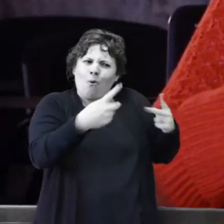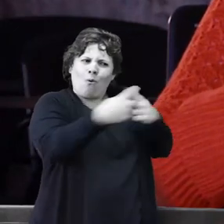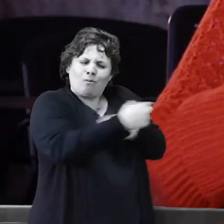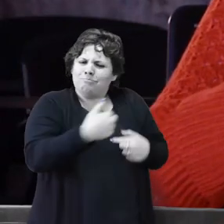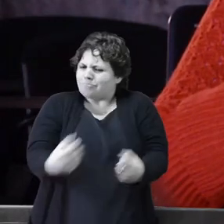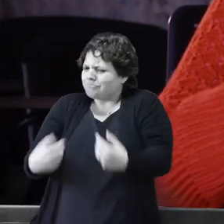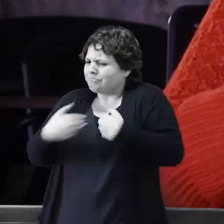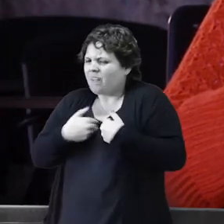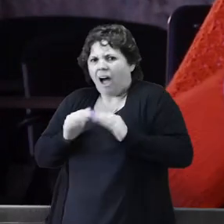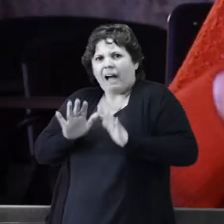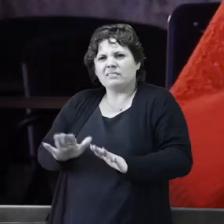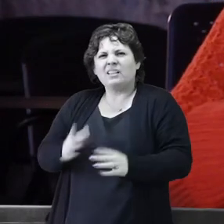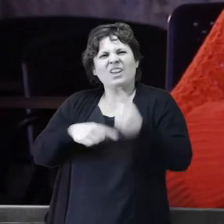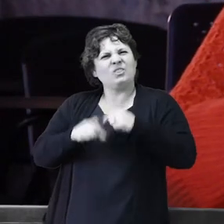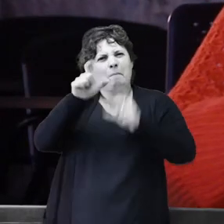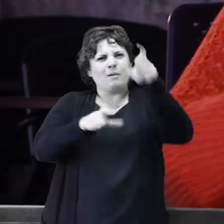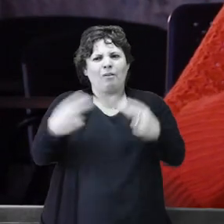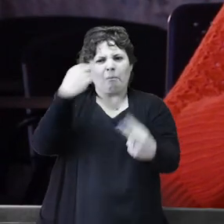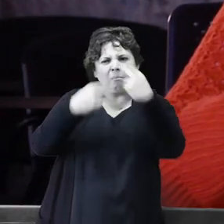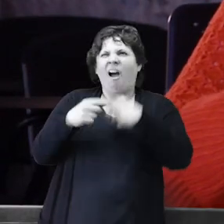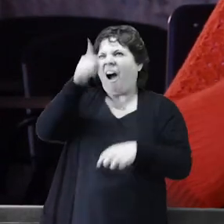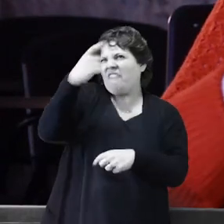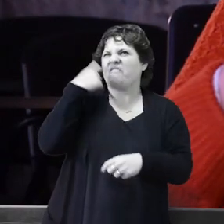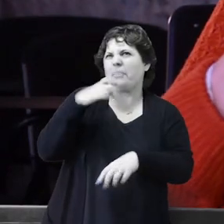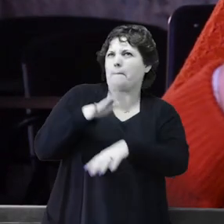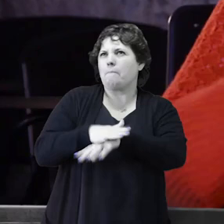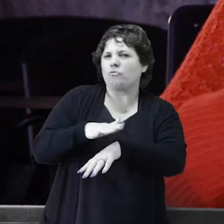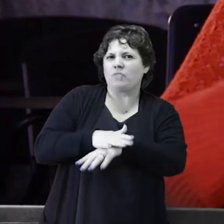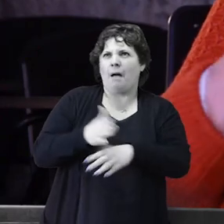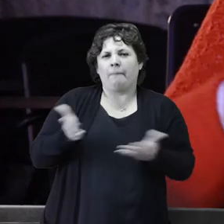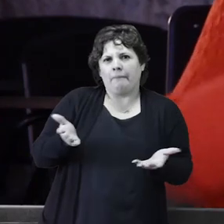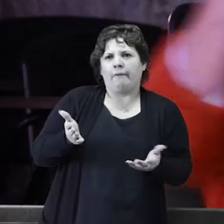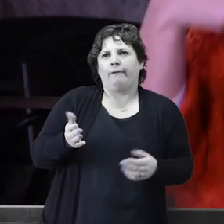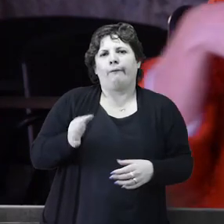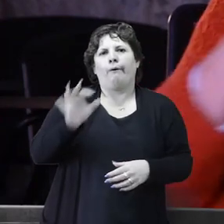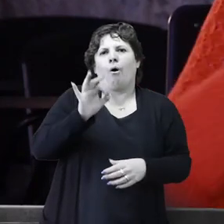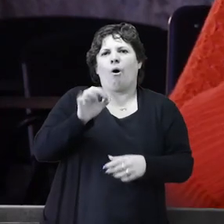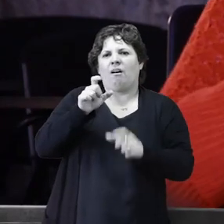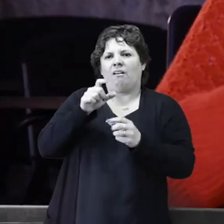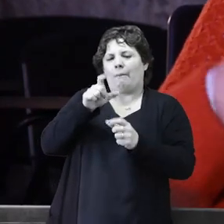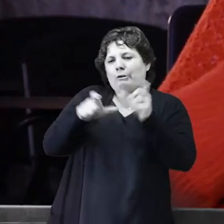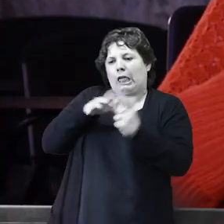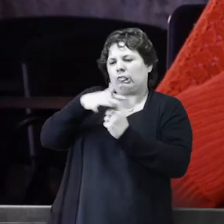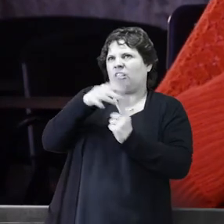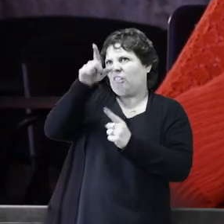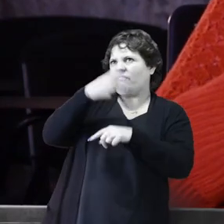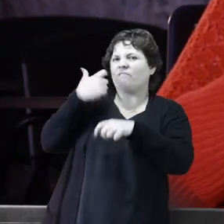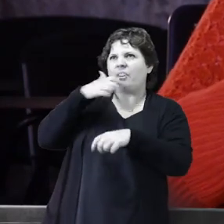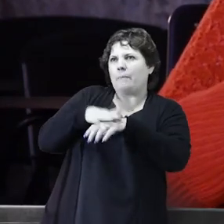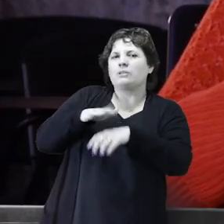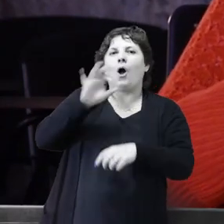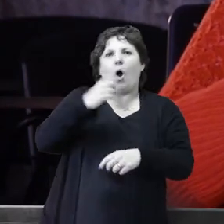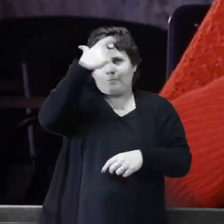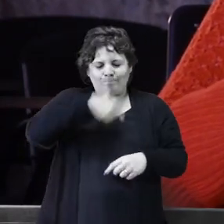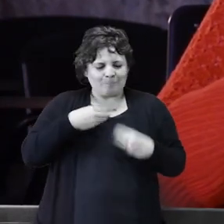muchas veces o son consideradas irresponsables por quienes la rodean o ellas mismas se sienten